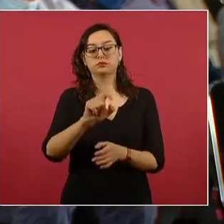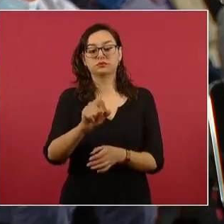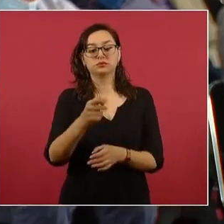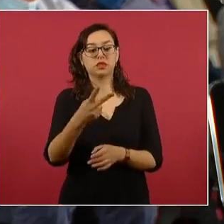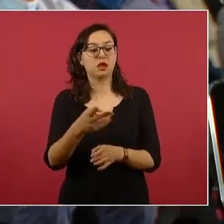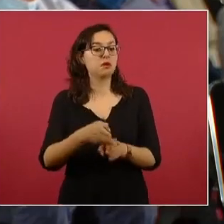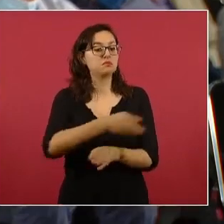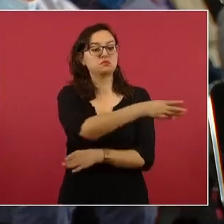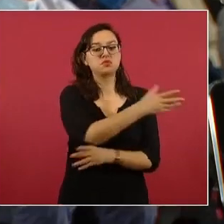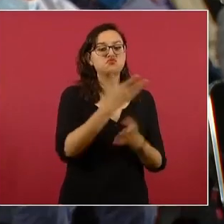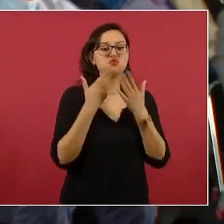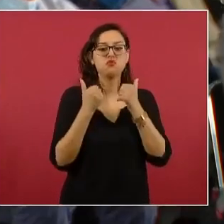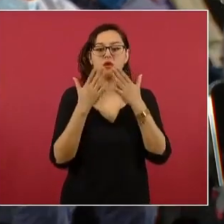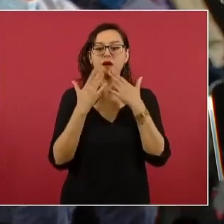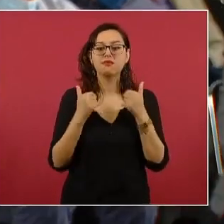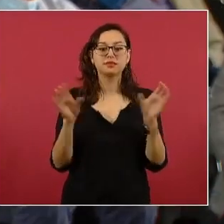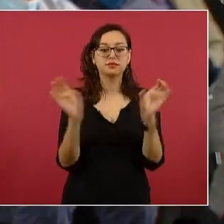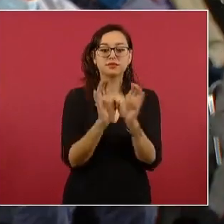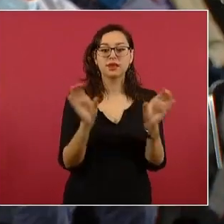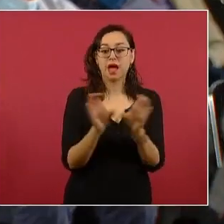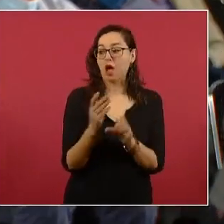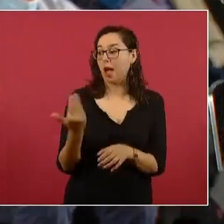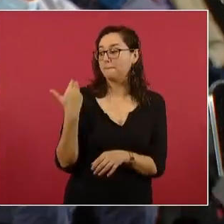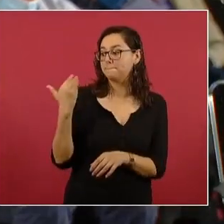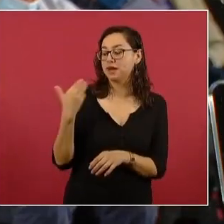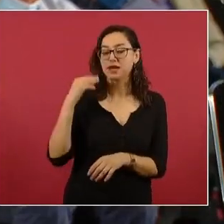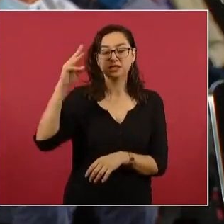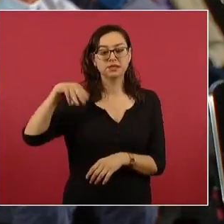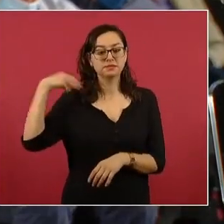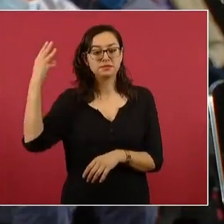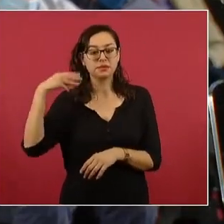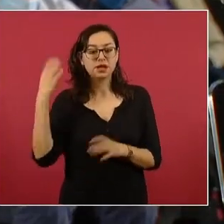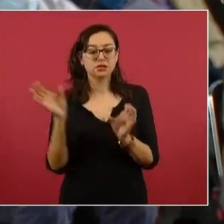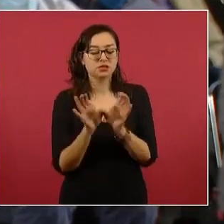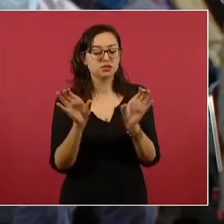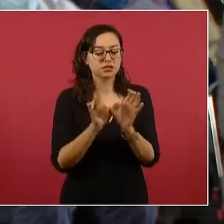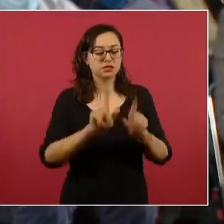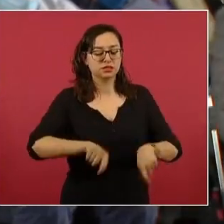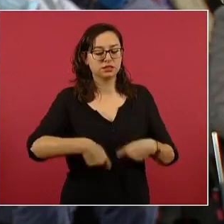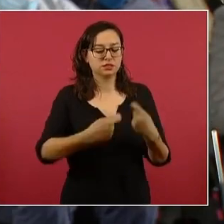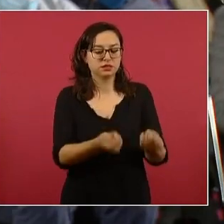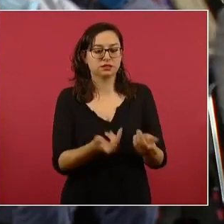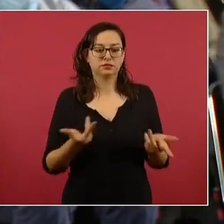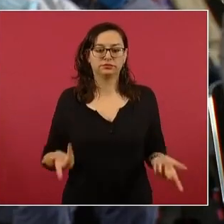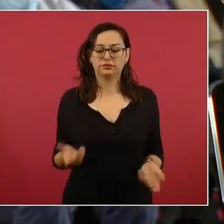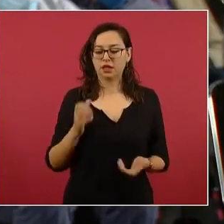que ya había dicho en su momento la Comisión Nacional de los Derechos Humanos en esta recomendación